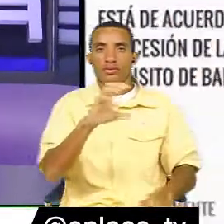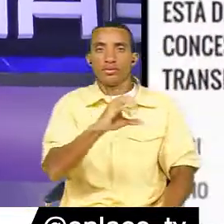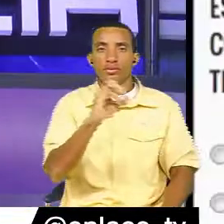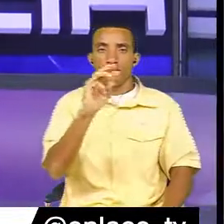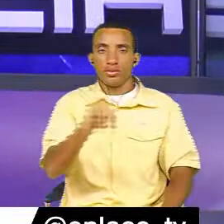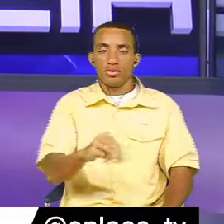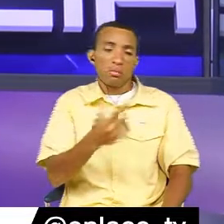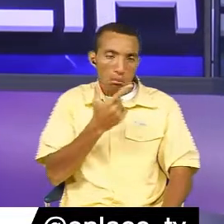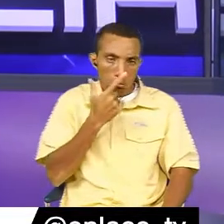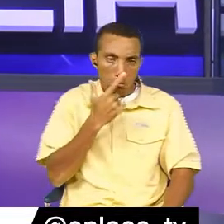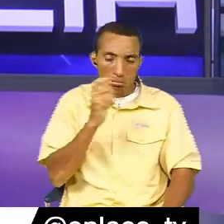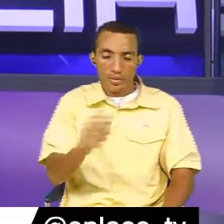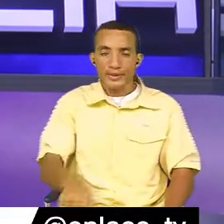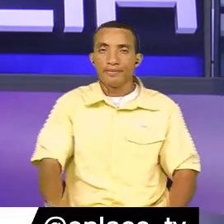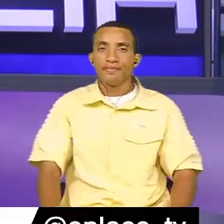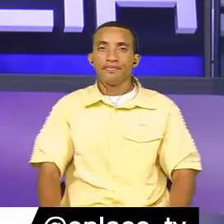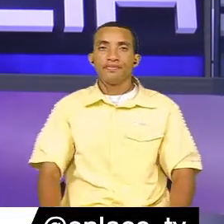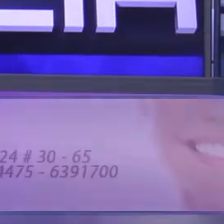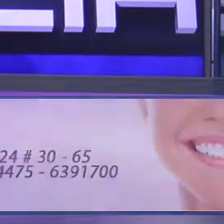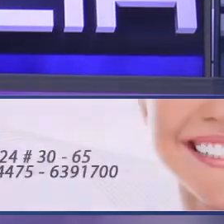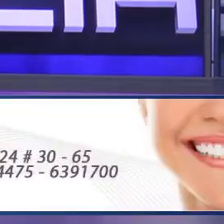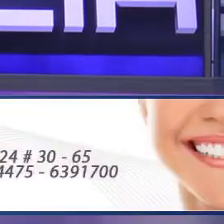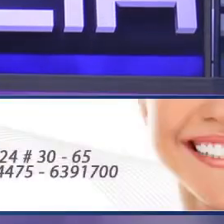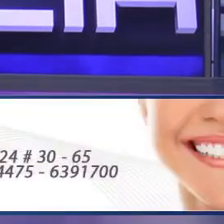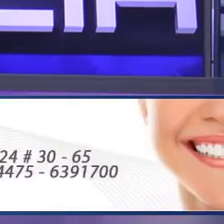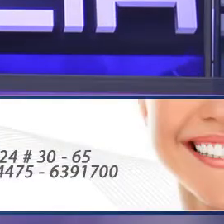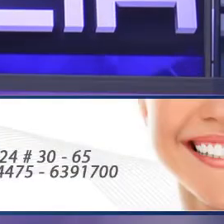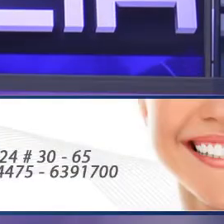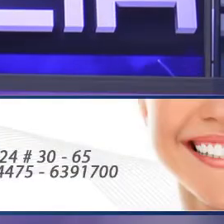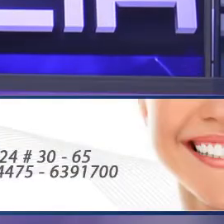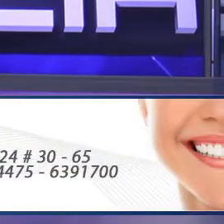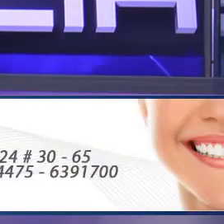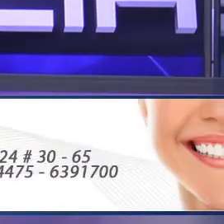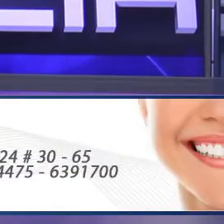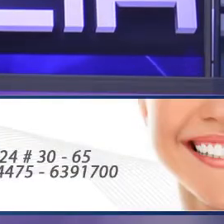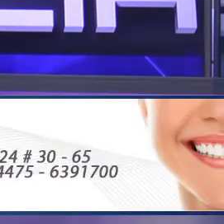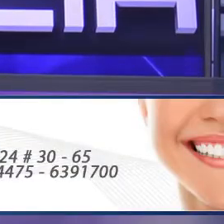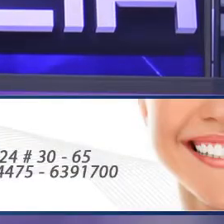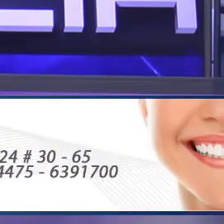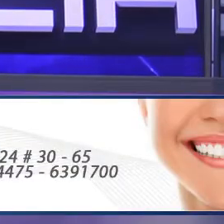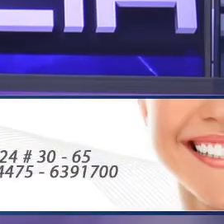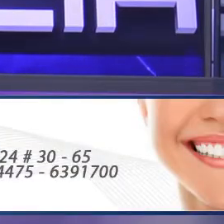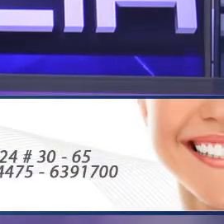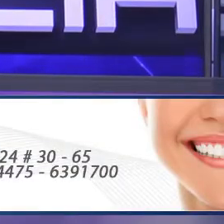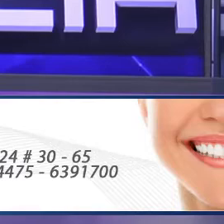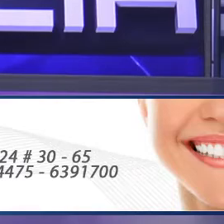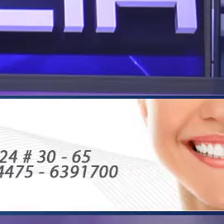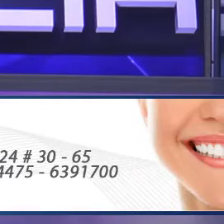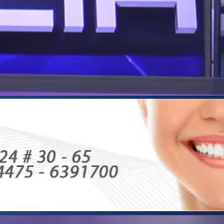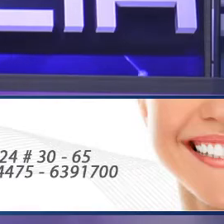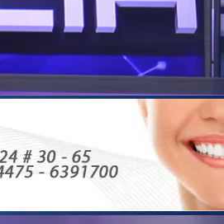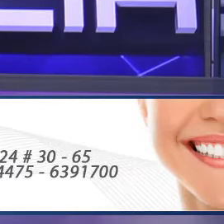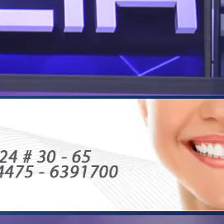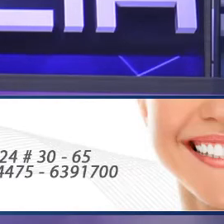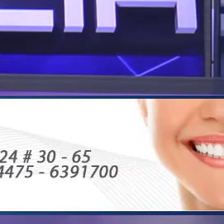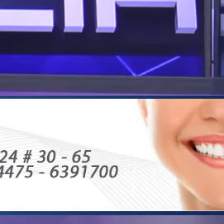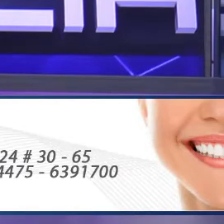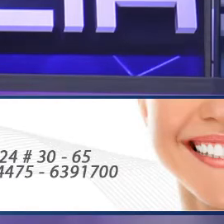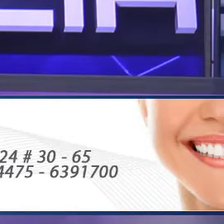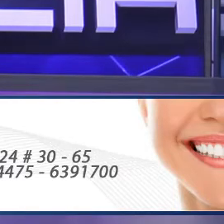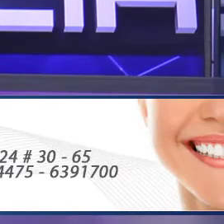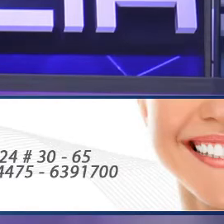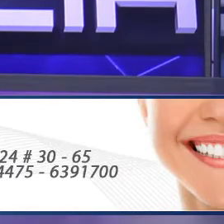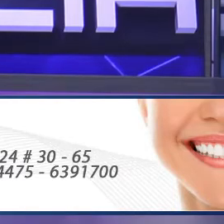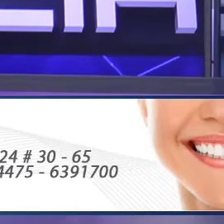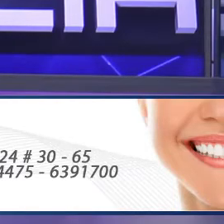www.enlacetelevisión.com. Visítenos. Y ya no tendrás que interrumpir tus tratamientos de ortodoncia. Ahora en Crom Bucaramanga y Barranca Bermeja tu sonrisa saltará a la vista.